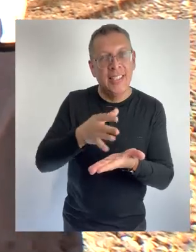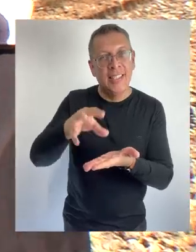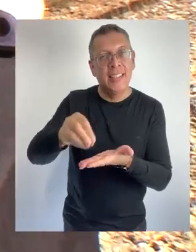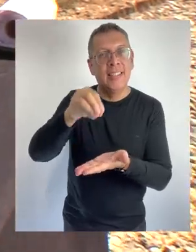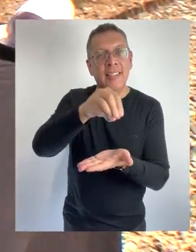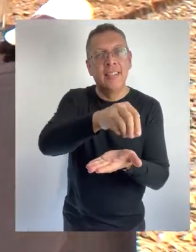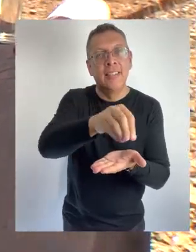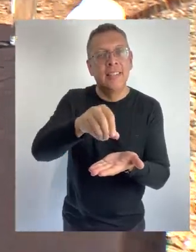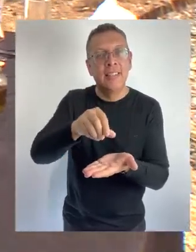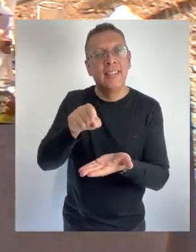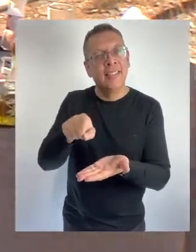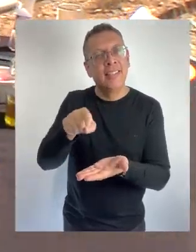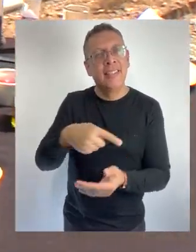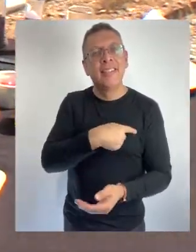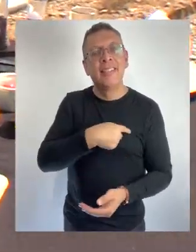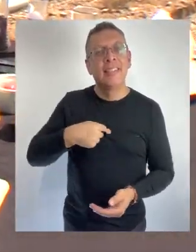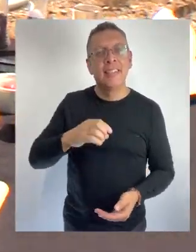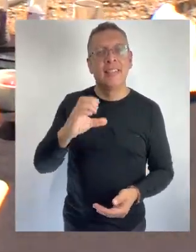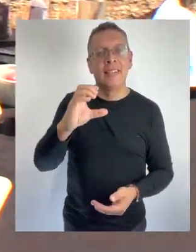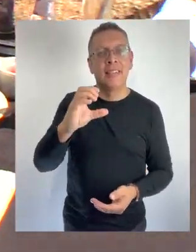Ahí está haciéndose la.